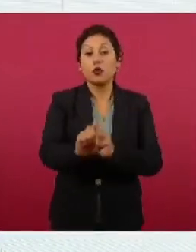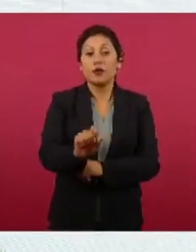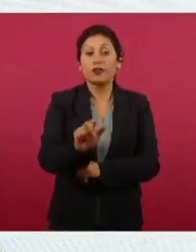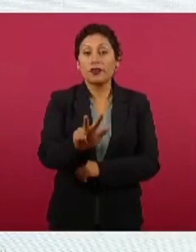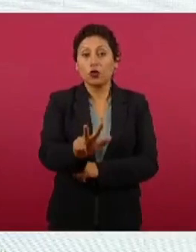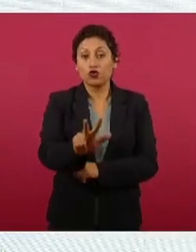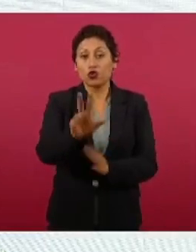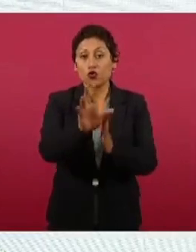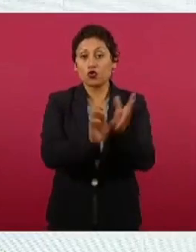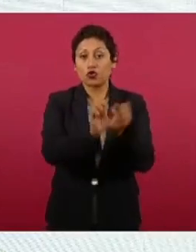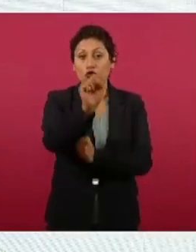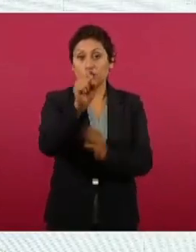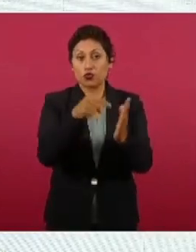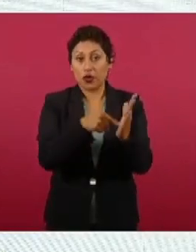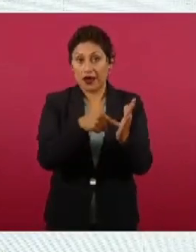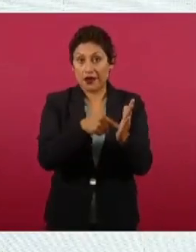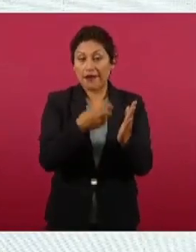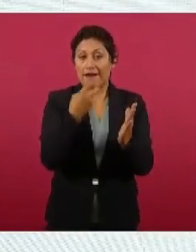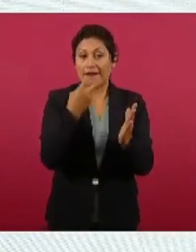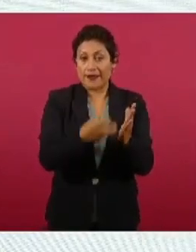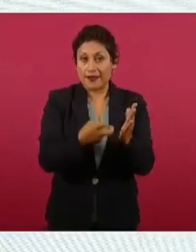prohíbe